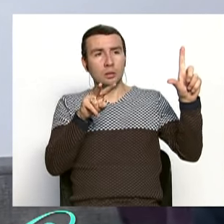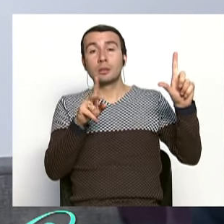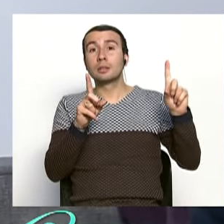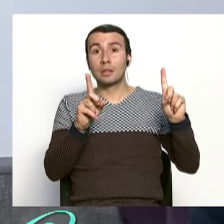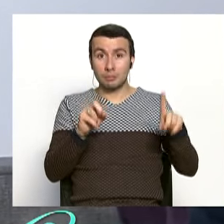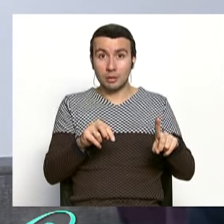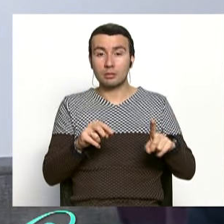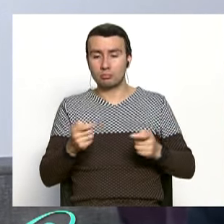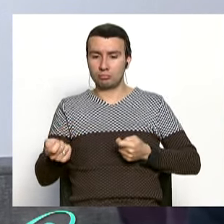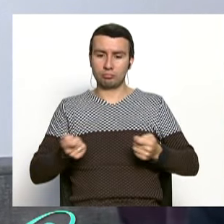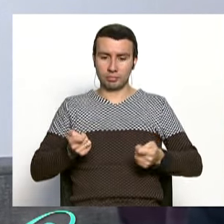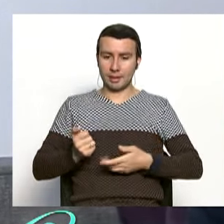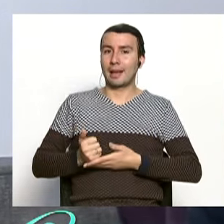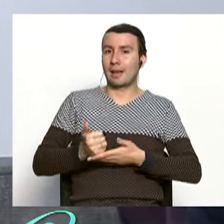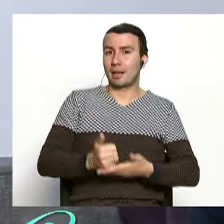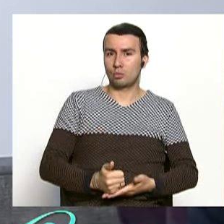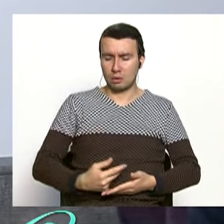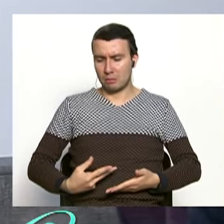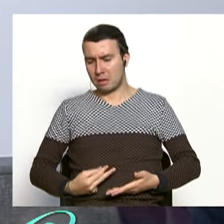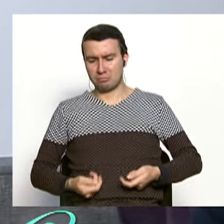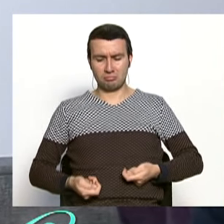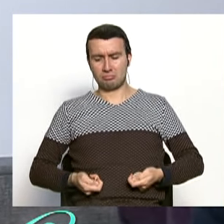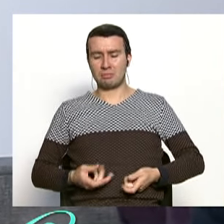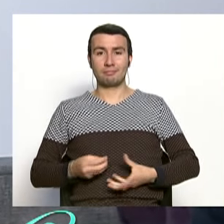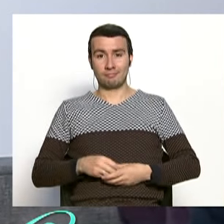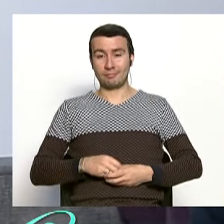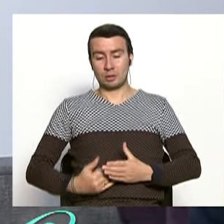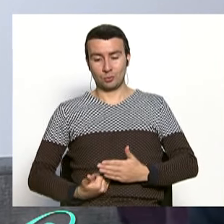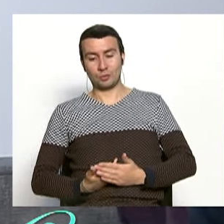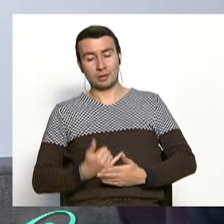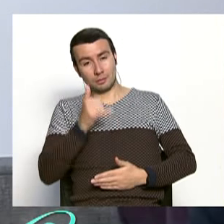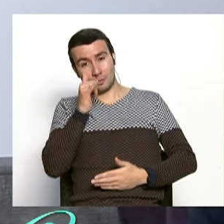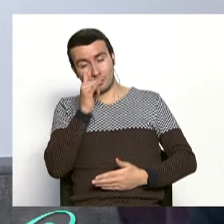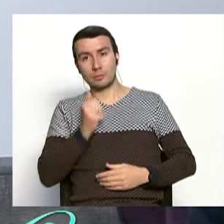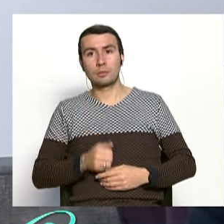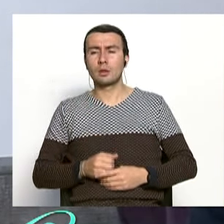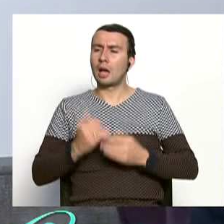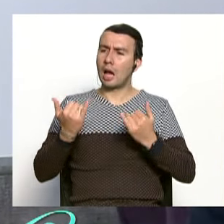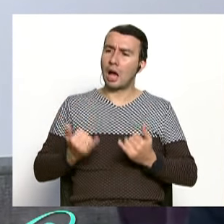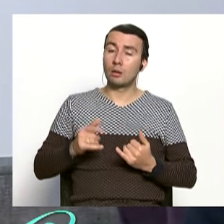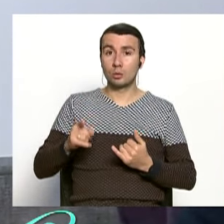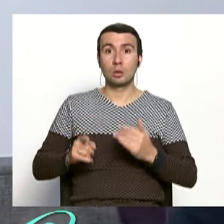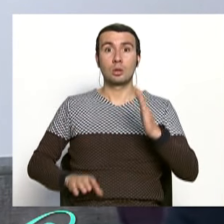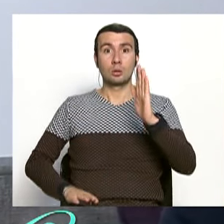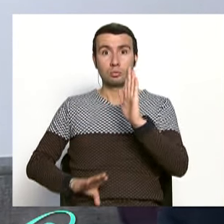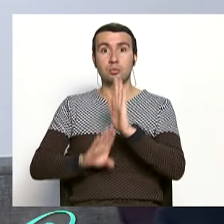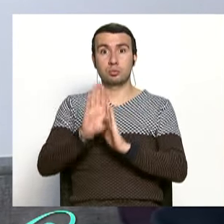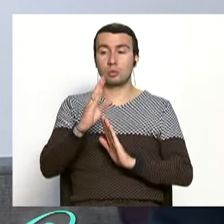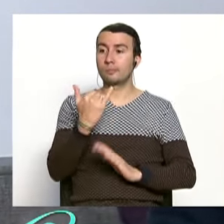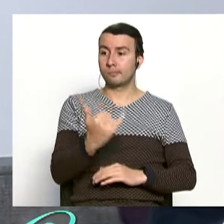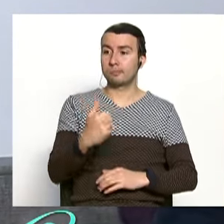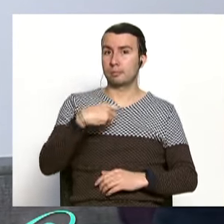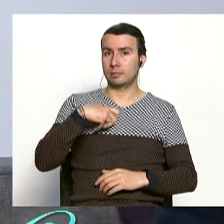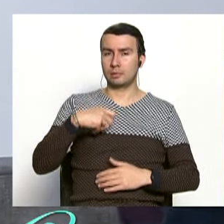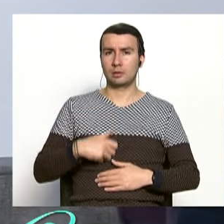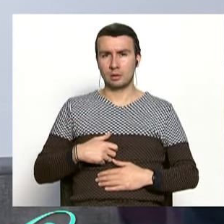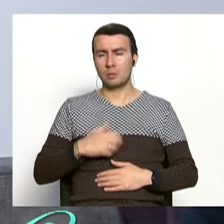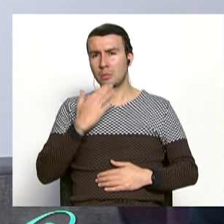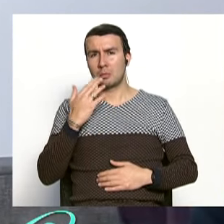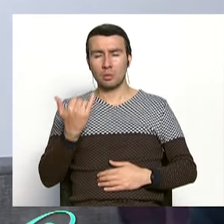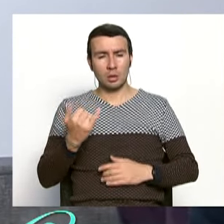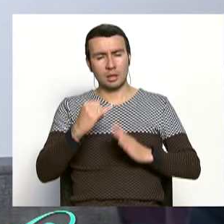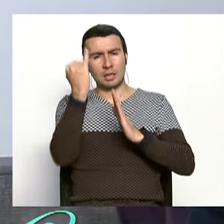tratamiento hoy con los avances que ha tenido eh la laparoscopia eh tanto en las imágenes